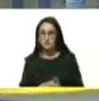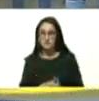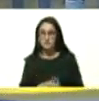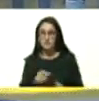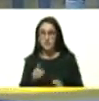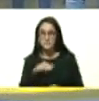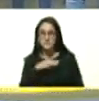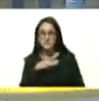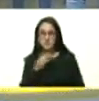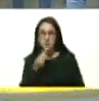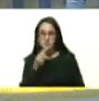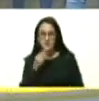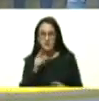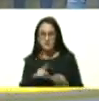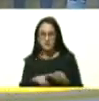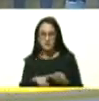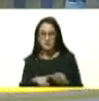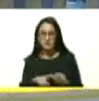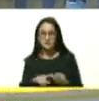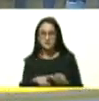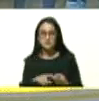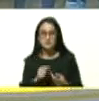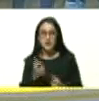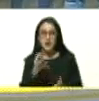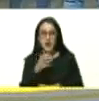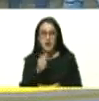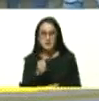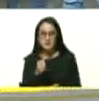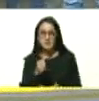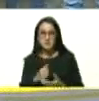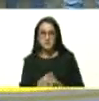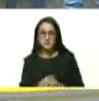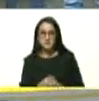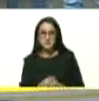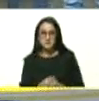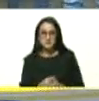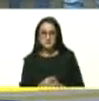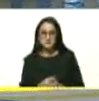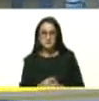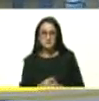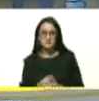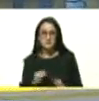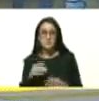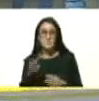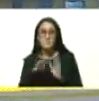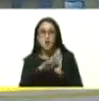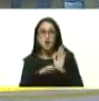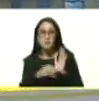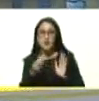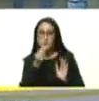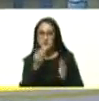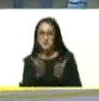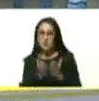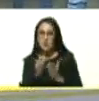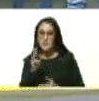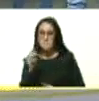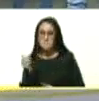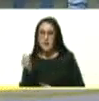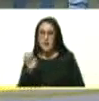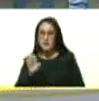de la misión alimentación, a través de los CLAP, a través del programa de alimentación escolar, el